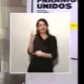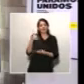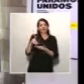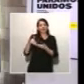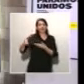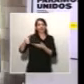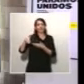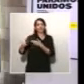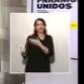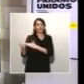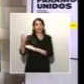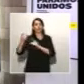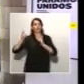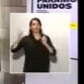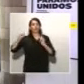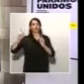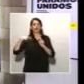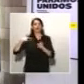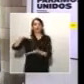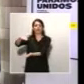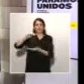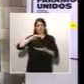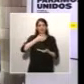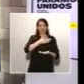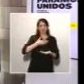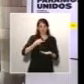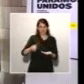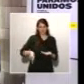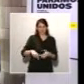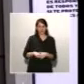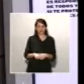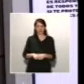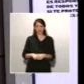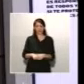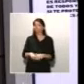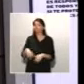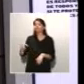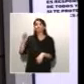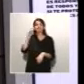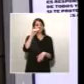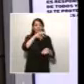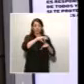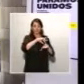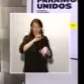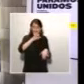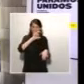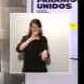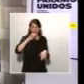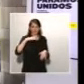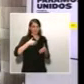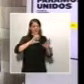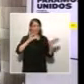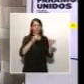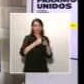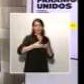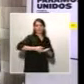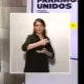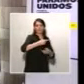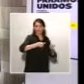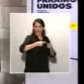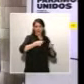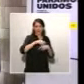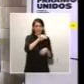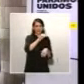Doctora Sierra, el Grupo Mercados pregunta, ¿el fuerte crecimiento de casos en países como el nuestro, España o Italia,